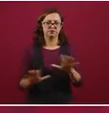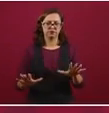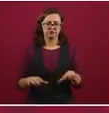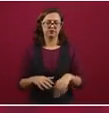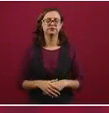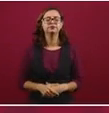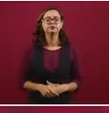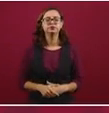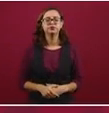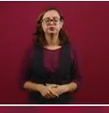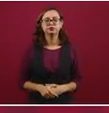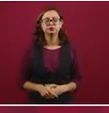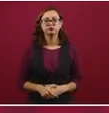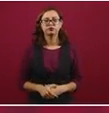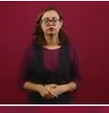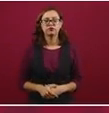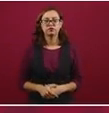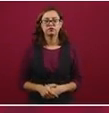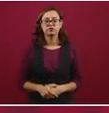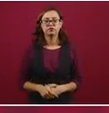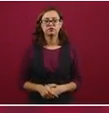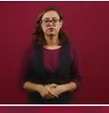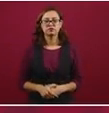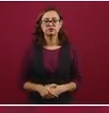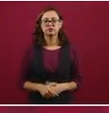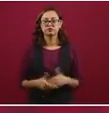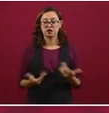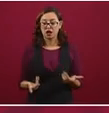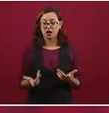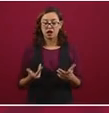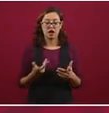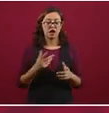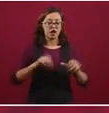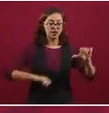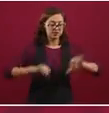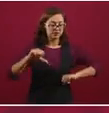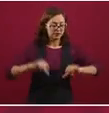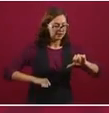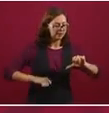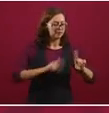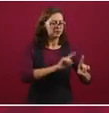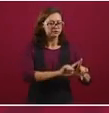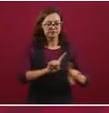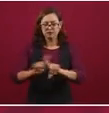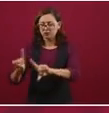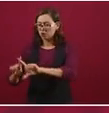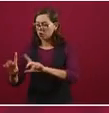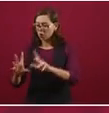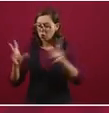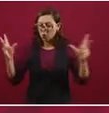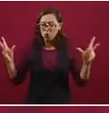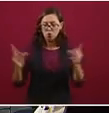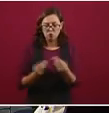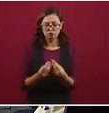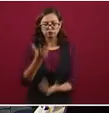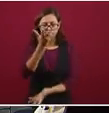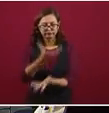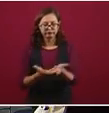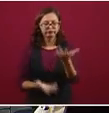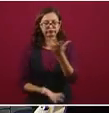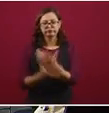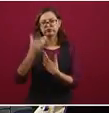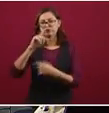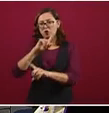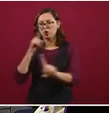implementación de todas las medidas en su conjunto han traído consigo una reducción